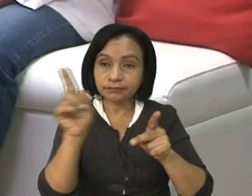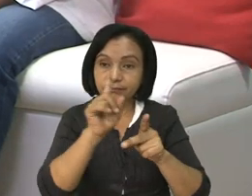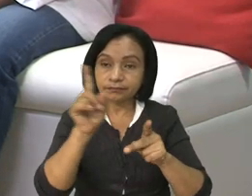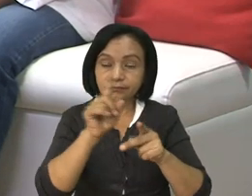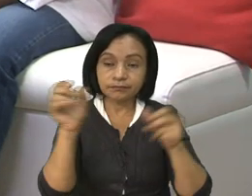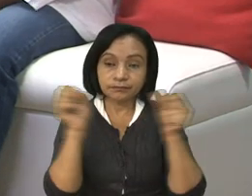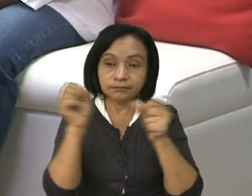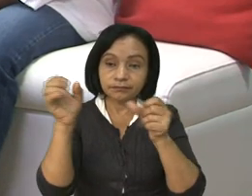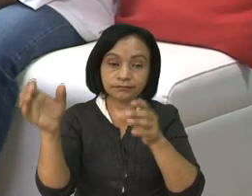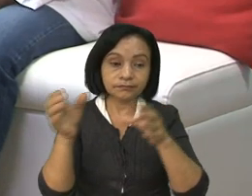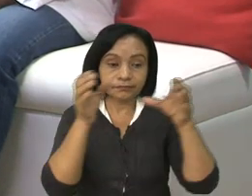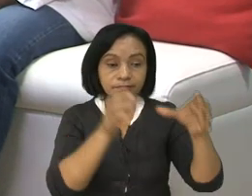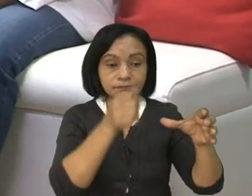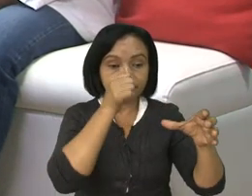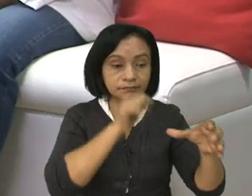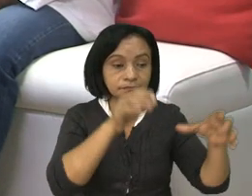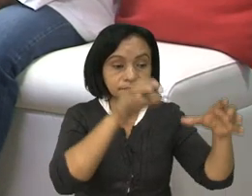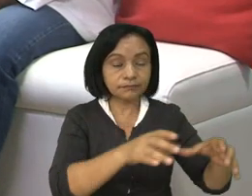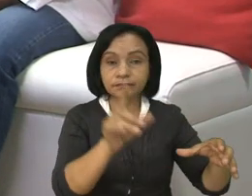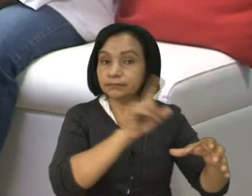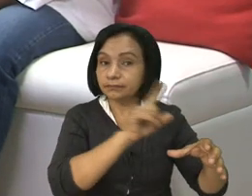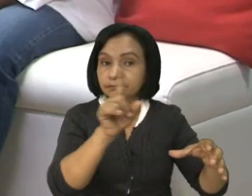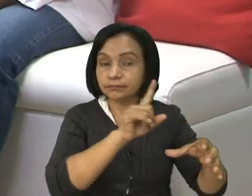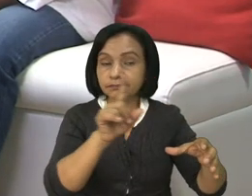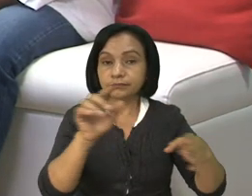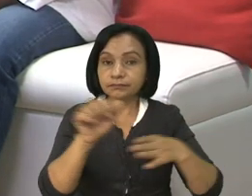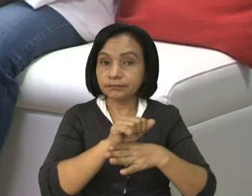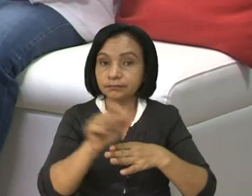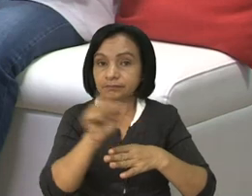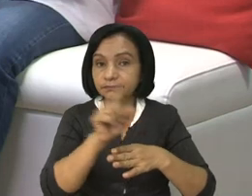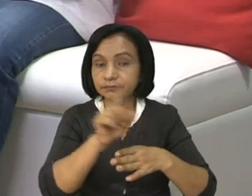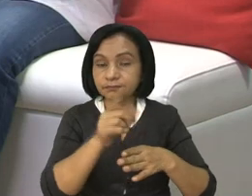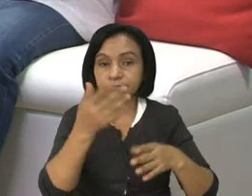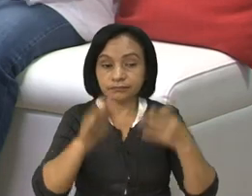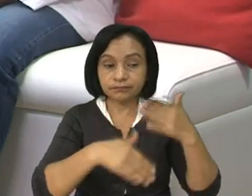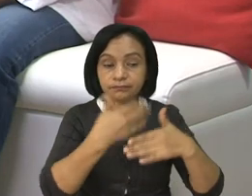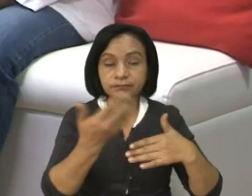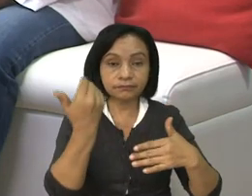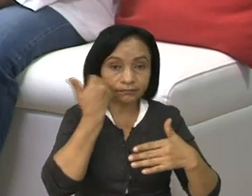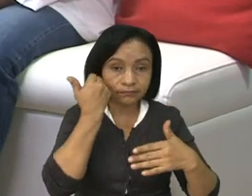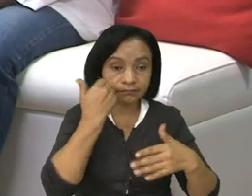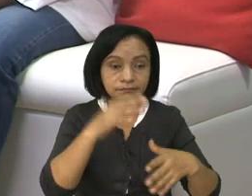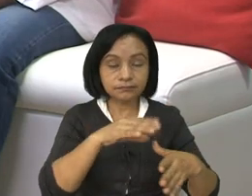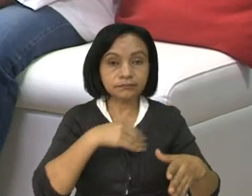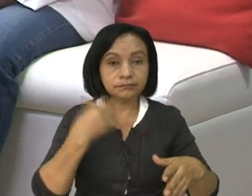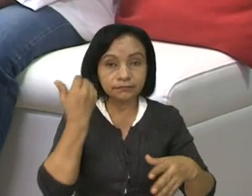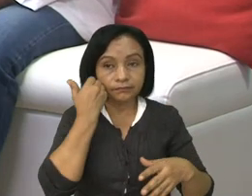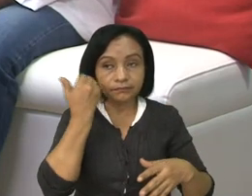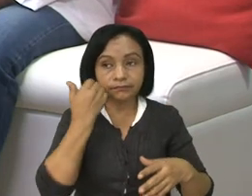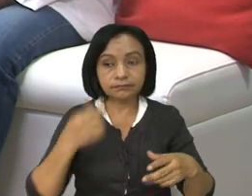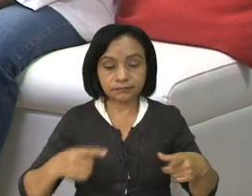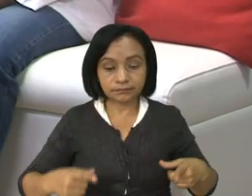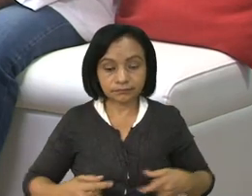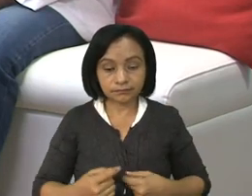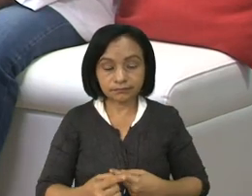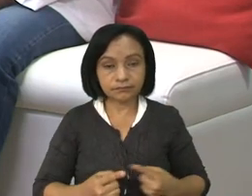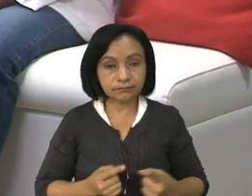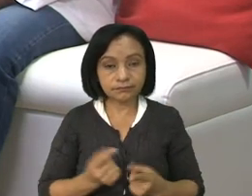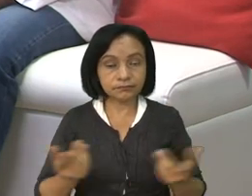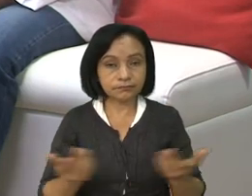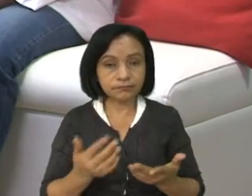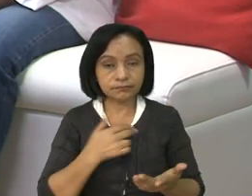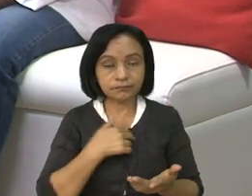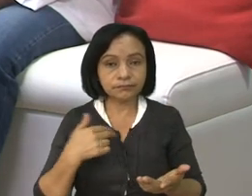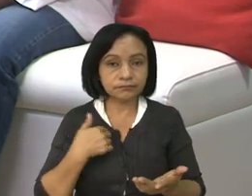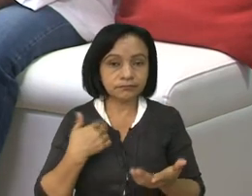las personas que no hagan ese tipo de de prácticas, porque al final ellos pues se están enfermando de parásitos. ¿Cómo sería en todo